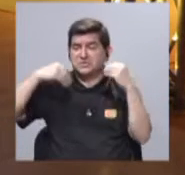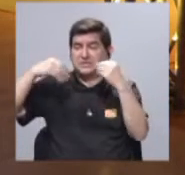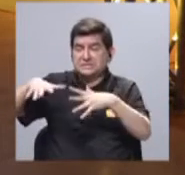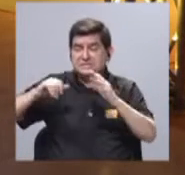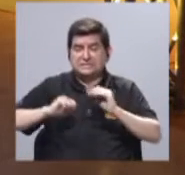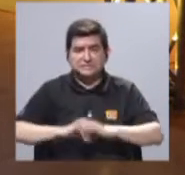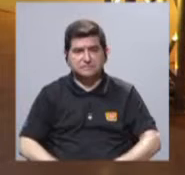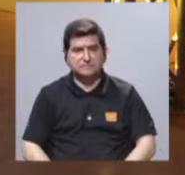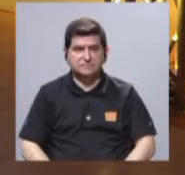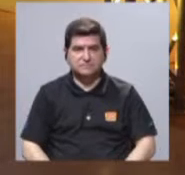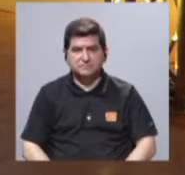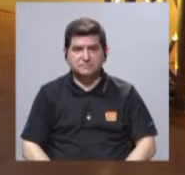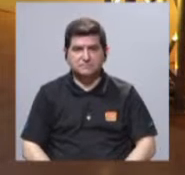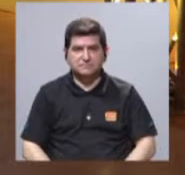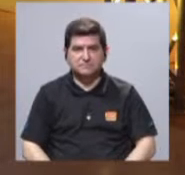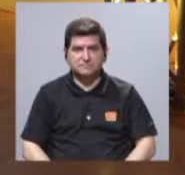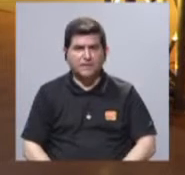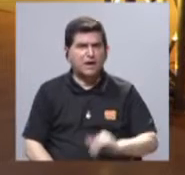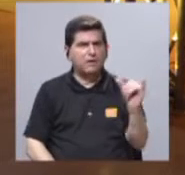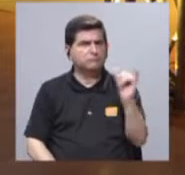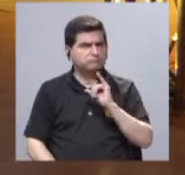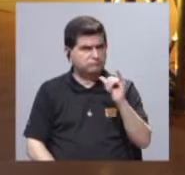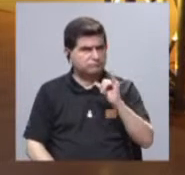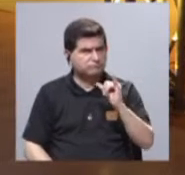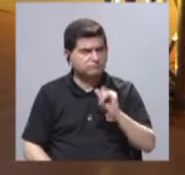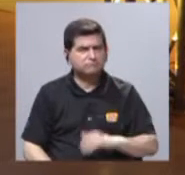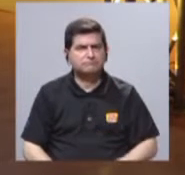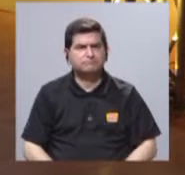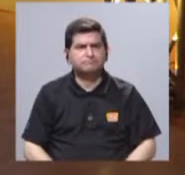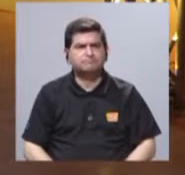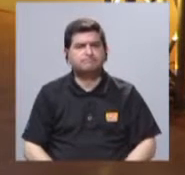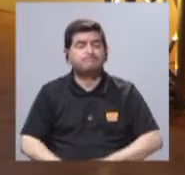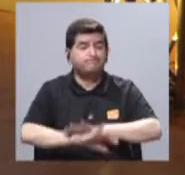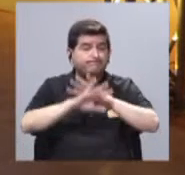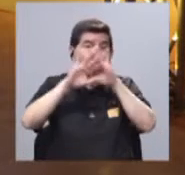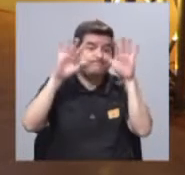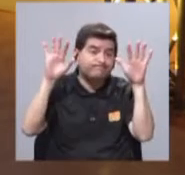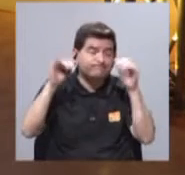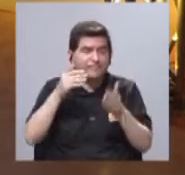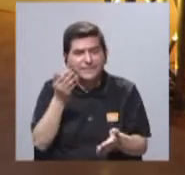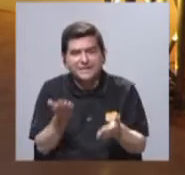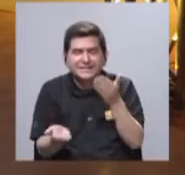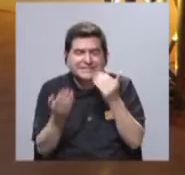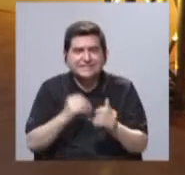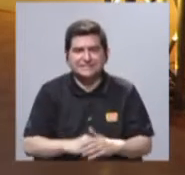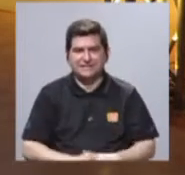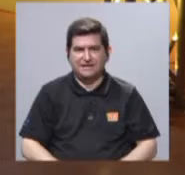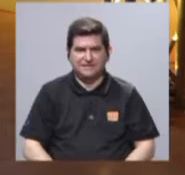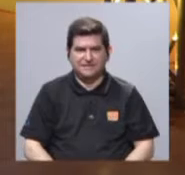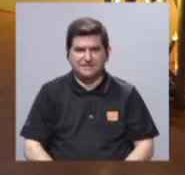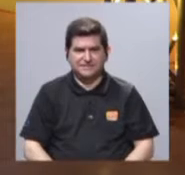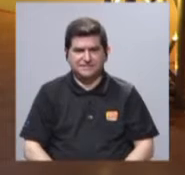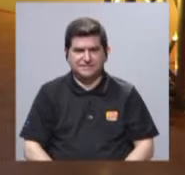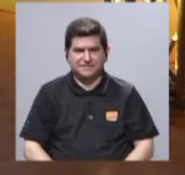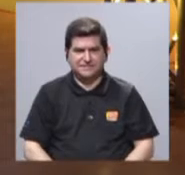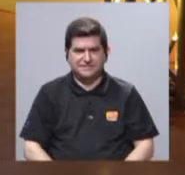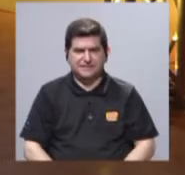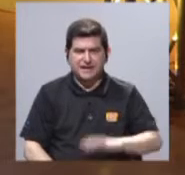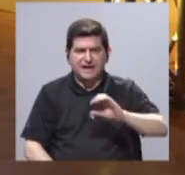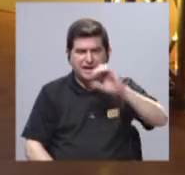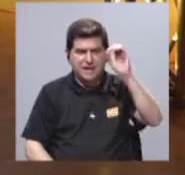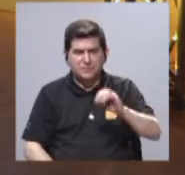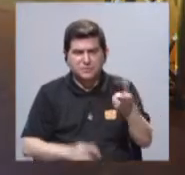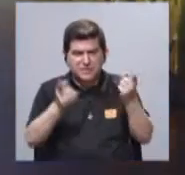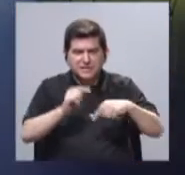abandonada también tenemos claro aunque sean aunque la